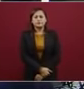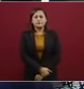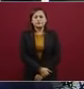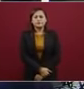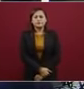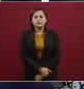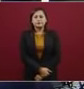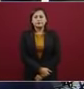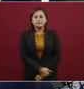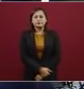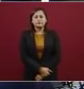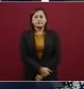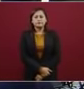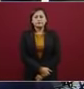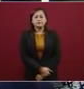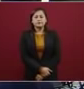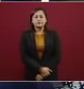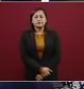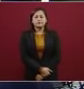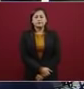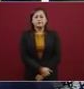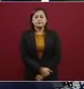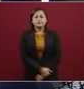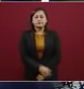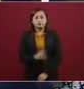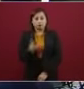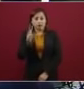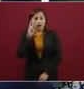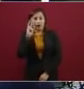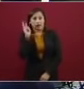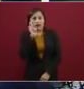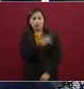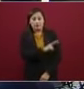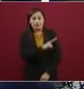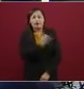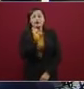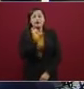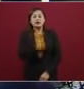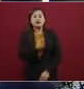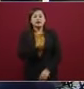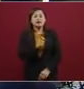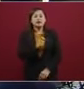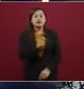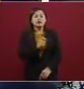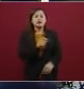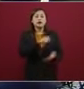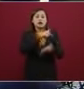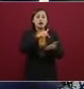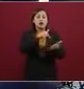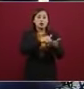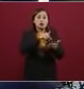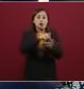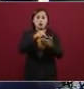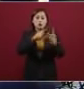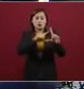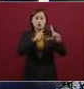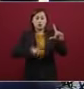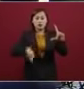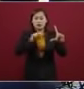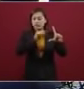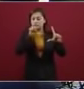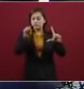para que vean que el incremento de la fuerza en cada una de estas regiones prioritarias